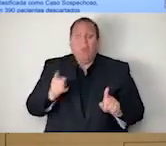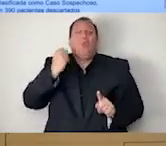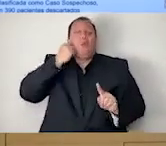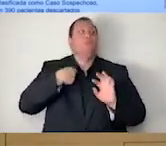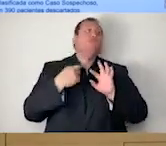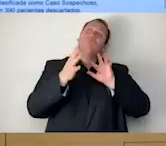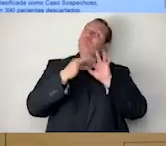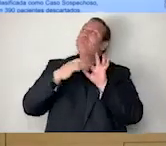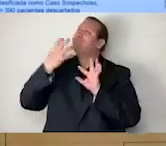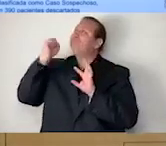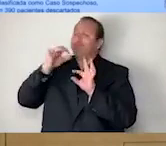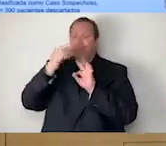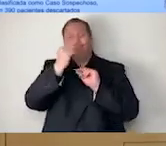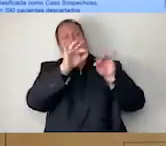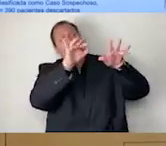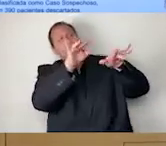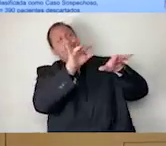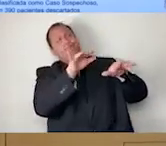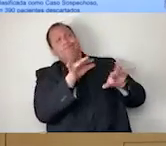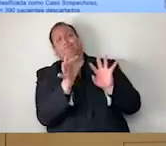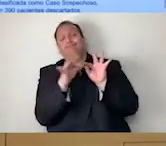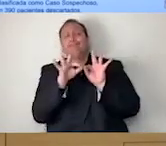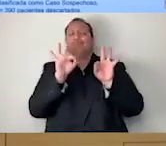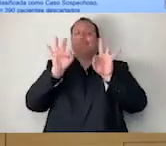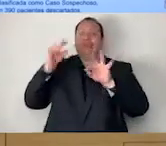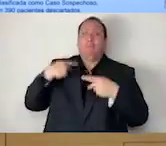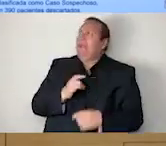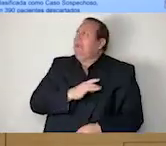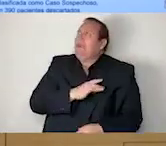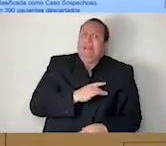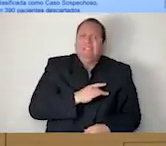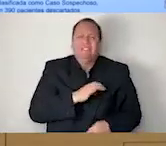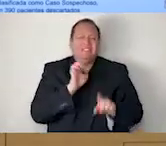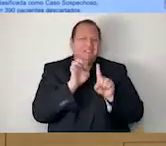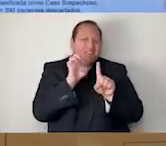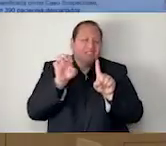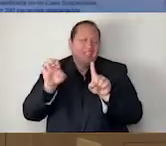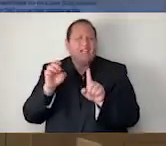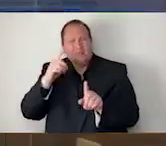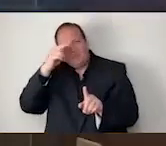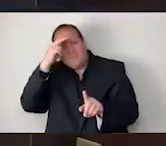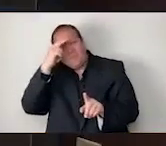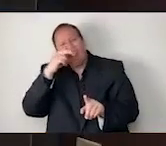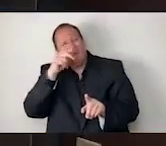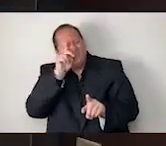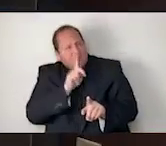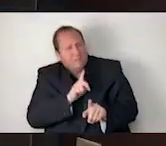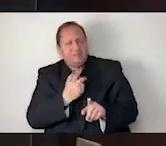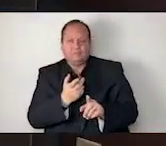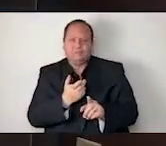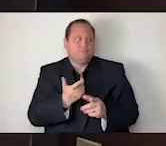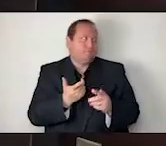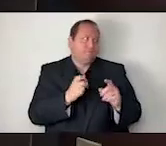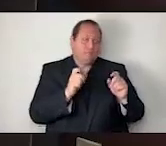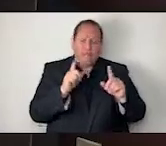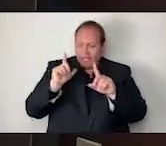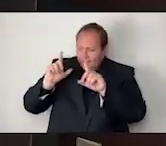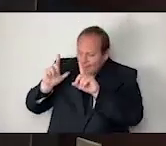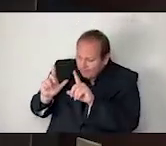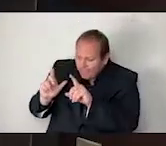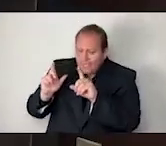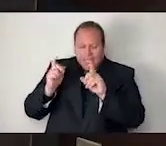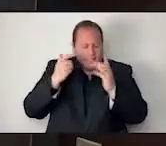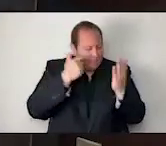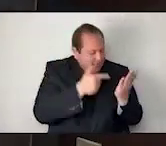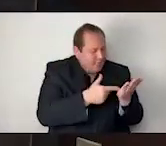las tomas de pantallas y este escenarios es información incompleta aquí les presentamos lo que está pasando en el estado y